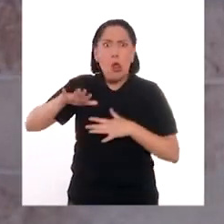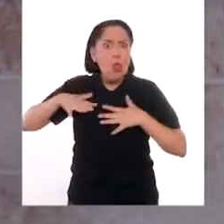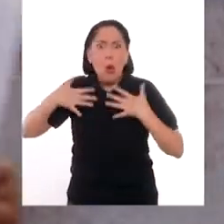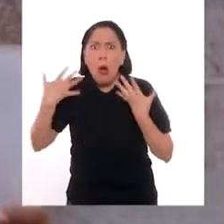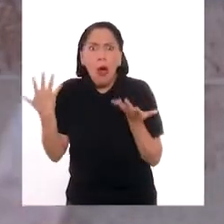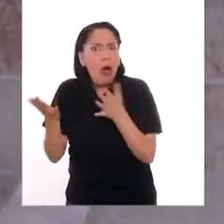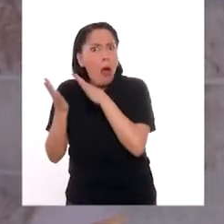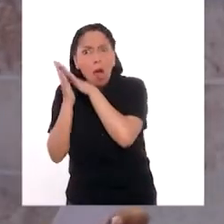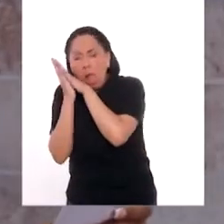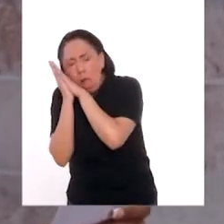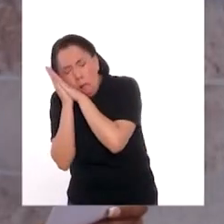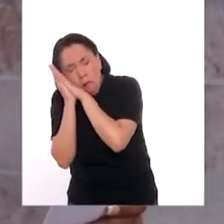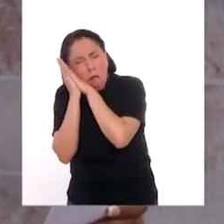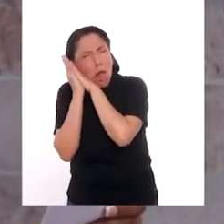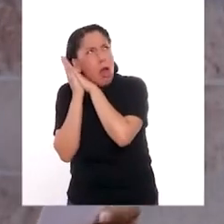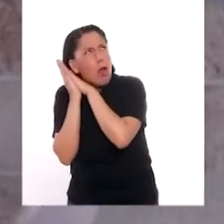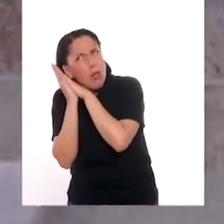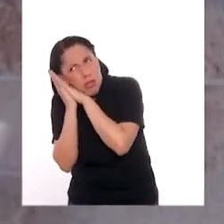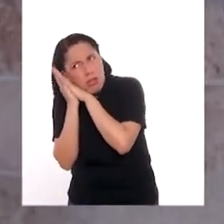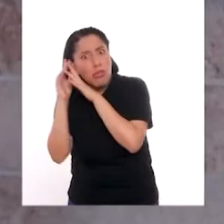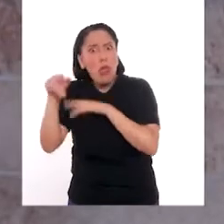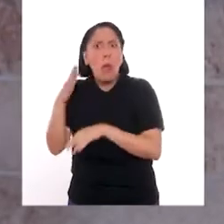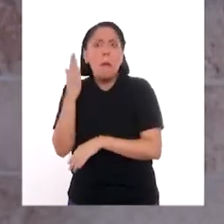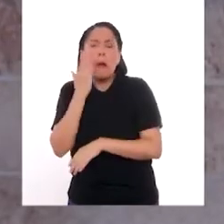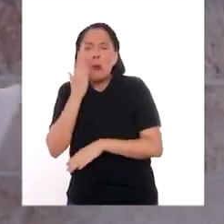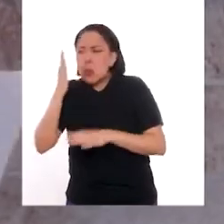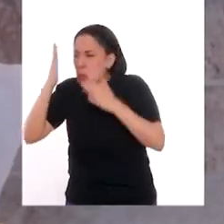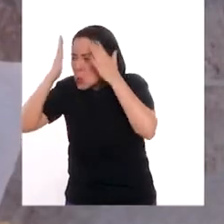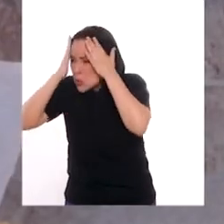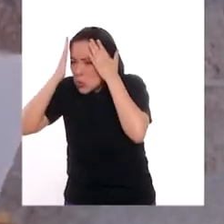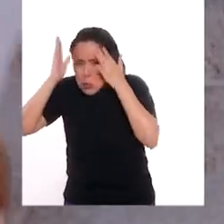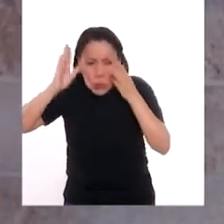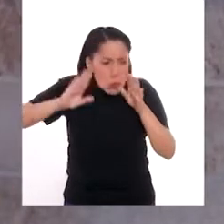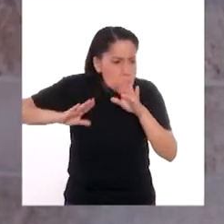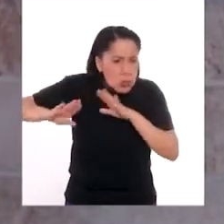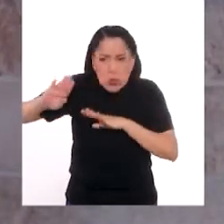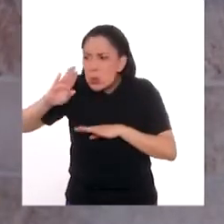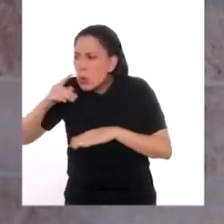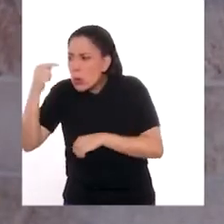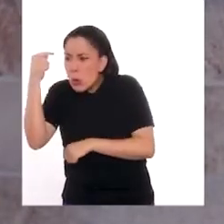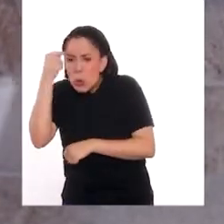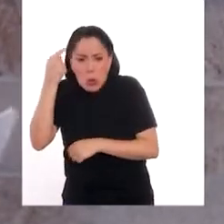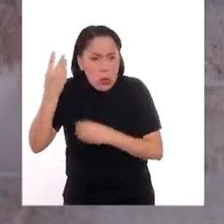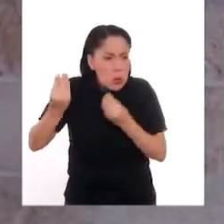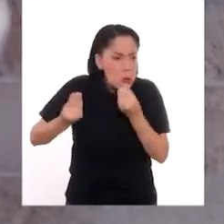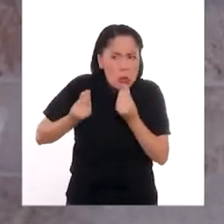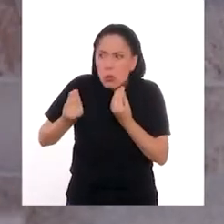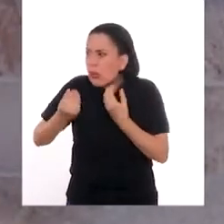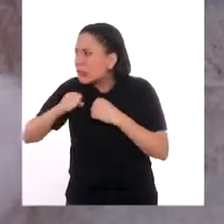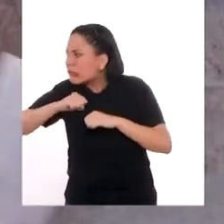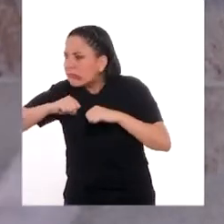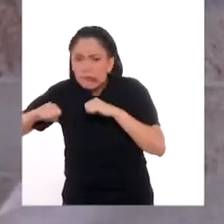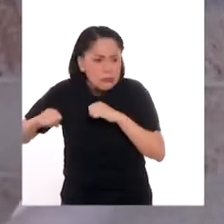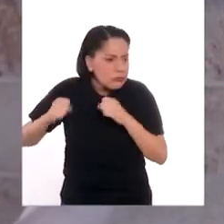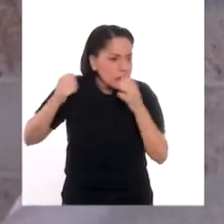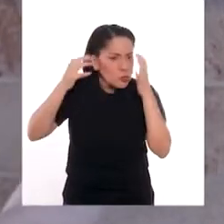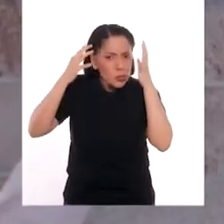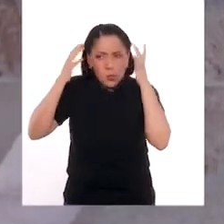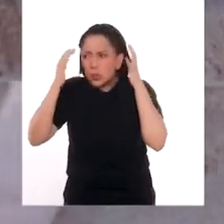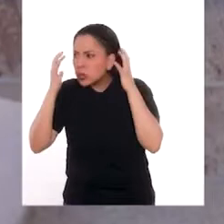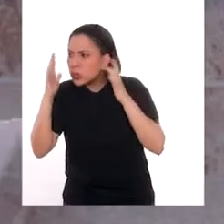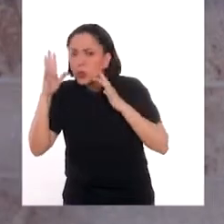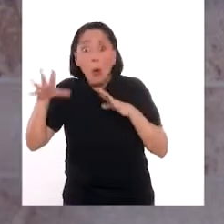familia no podía dormir. Y la mamá, preocupada, pensaba que tenía que hacer algo al